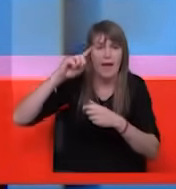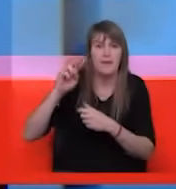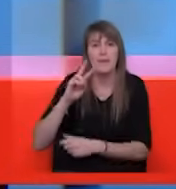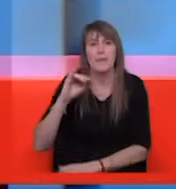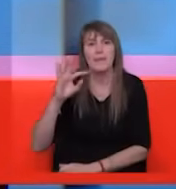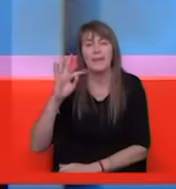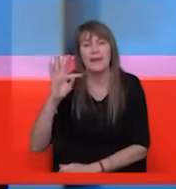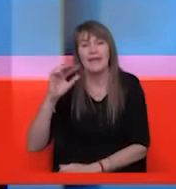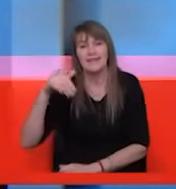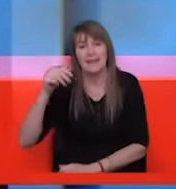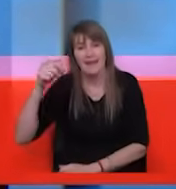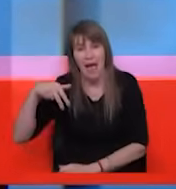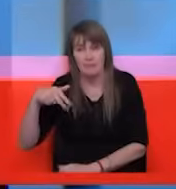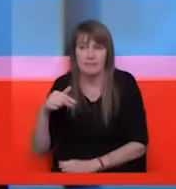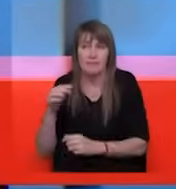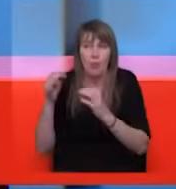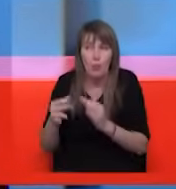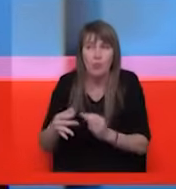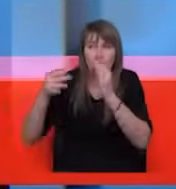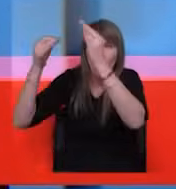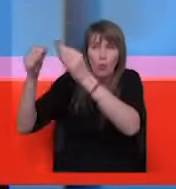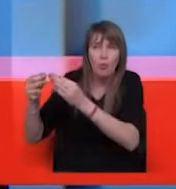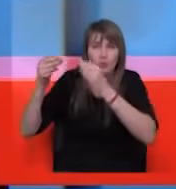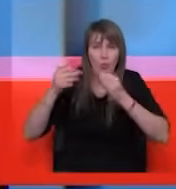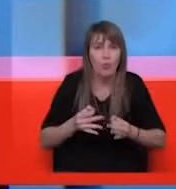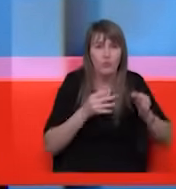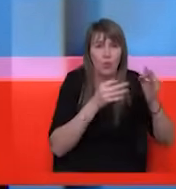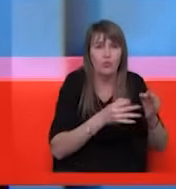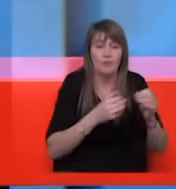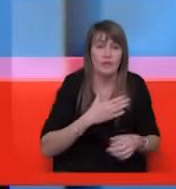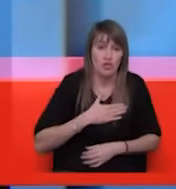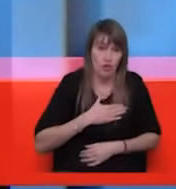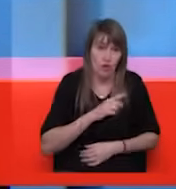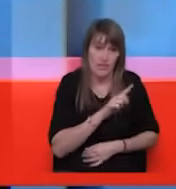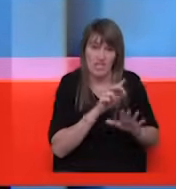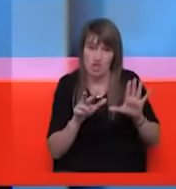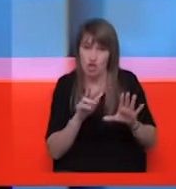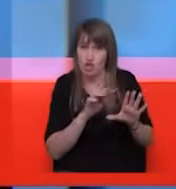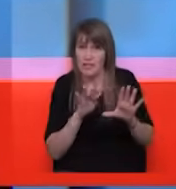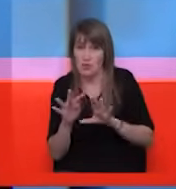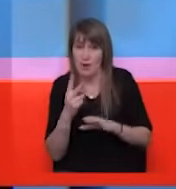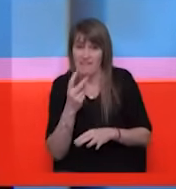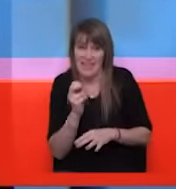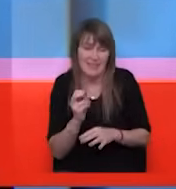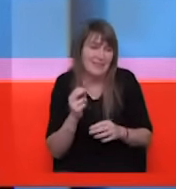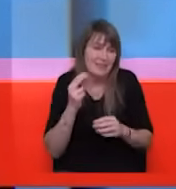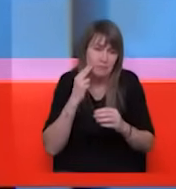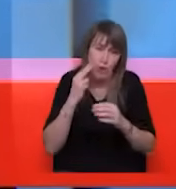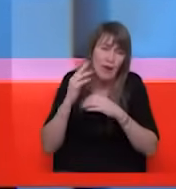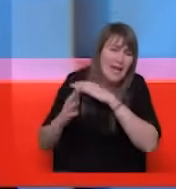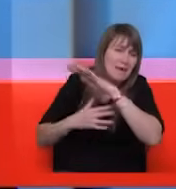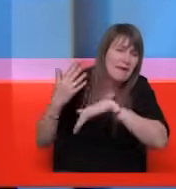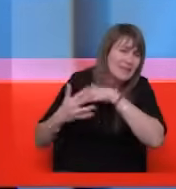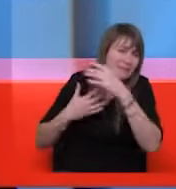de nuestro tiempo y de nuestras circunstancias, creo que mi juventud, 18, 19, 20 años, soy hijo de esas circunstancias, lo asumo, ¿no?